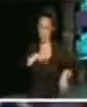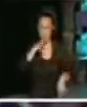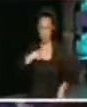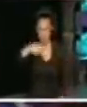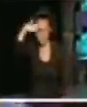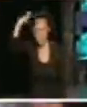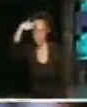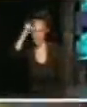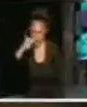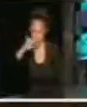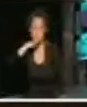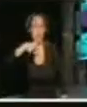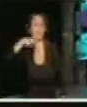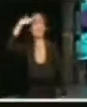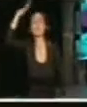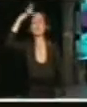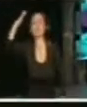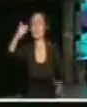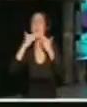vive. Muchas gracias.